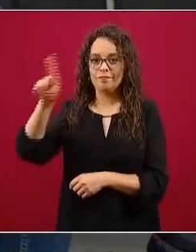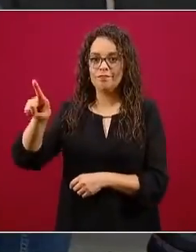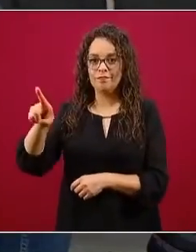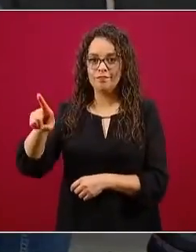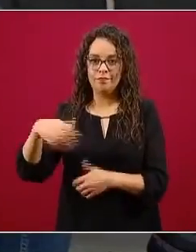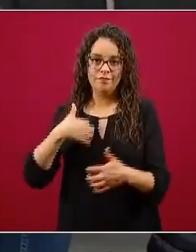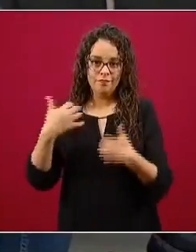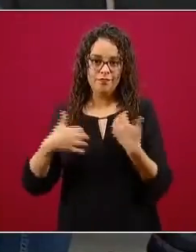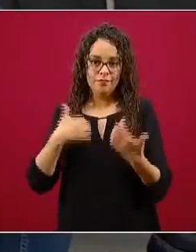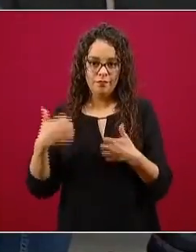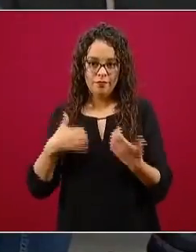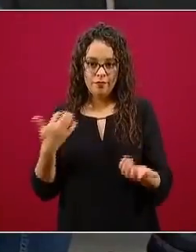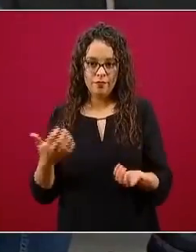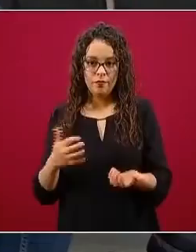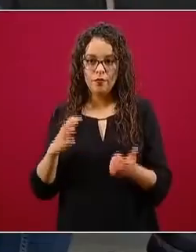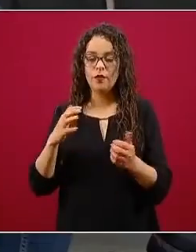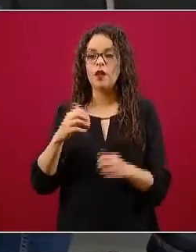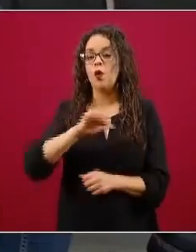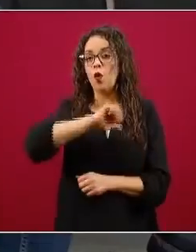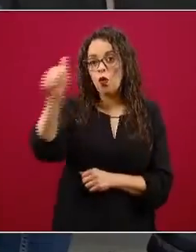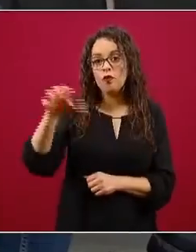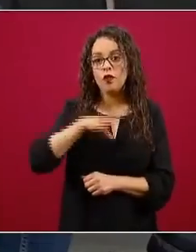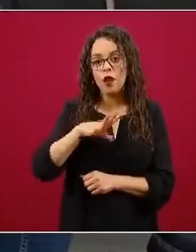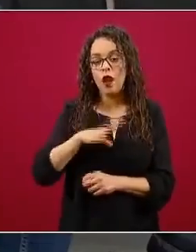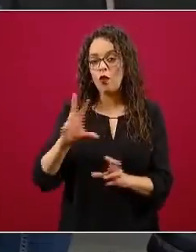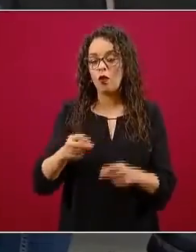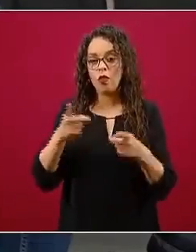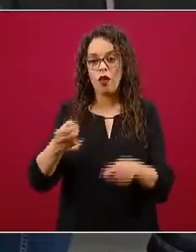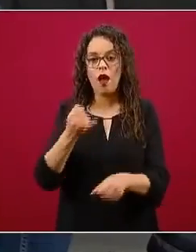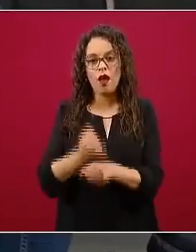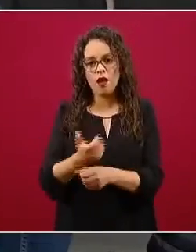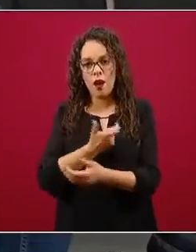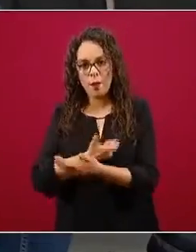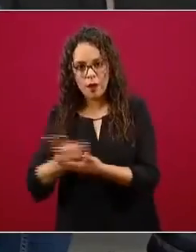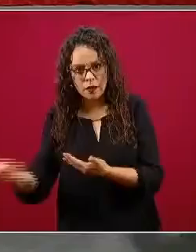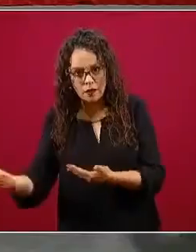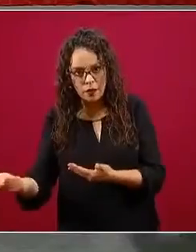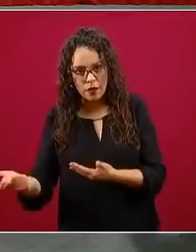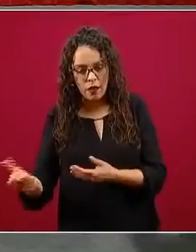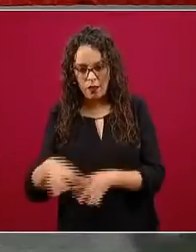que no se les da la incapacidad completa, malos tratos, etcétera.